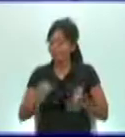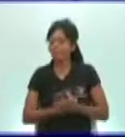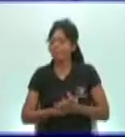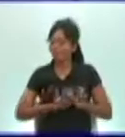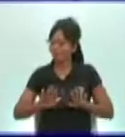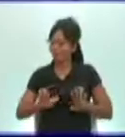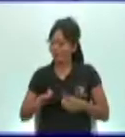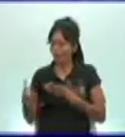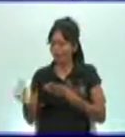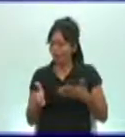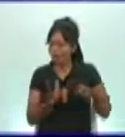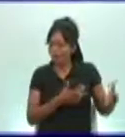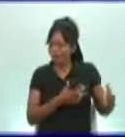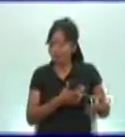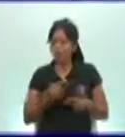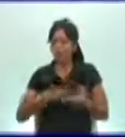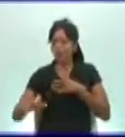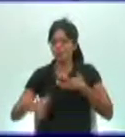siguiente actividad.